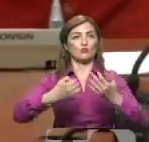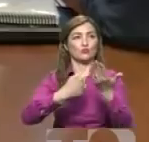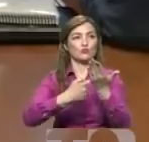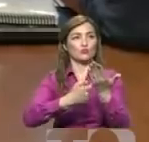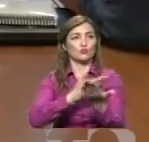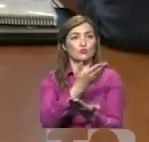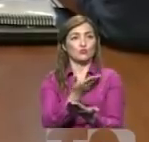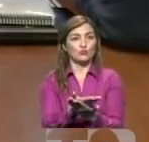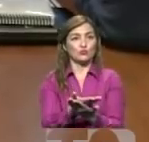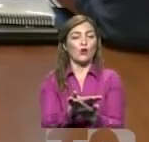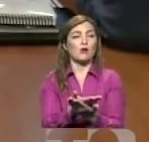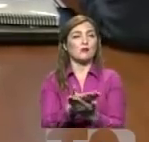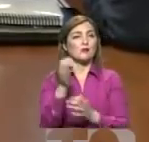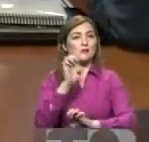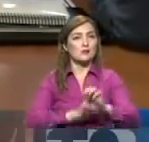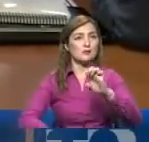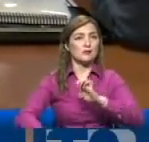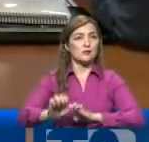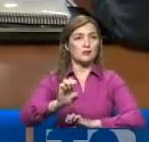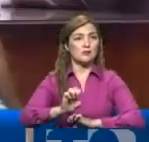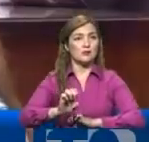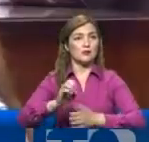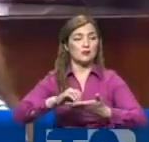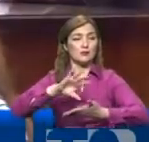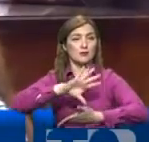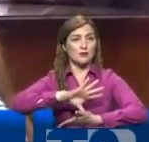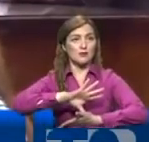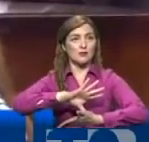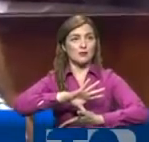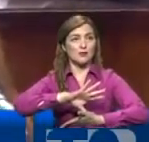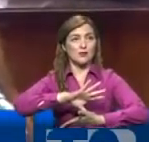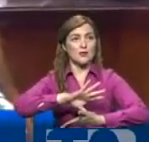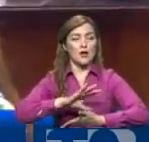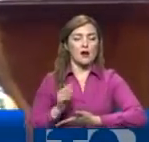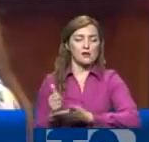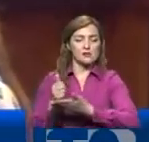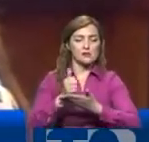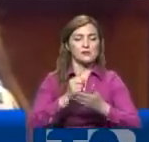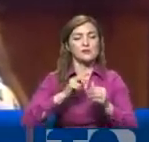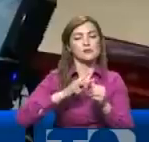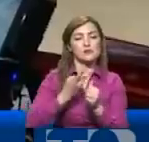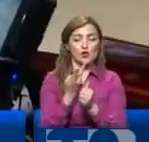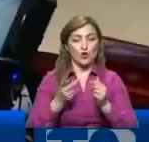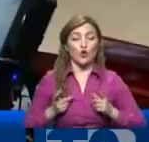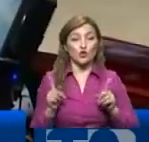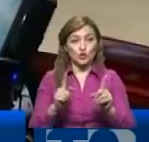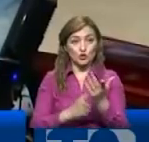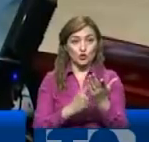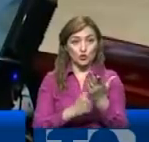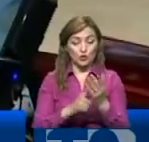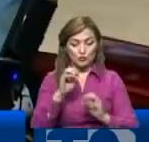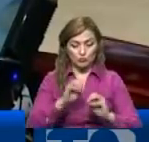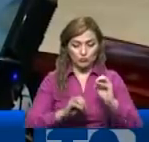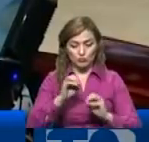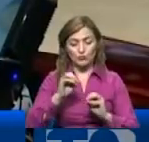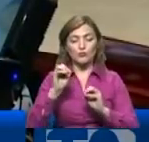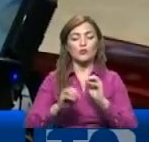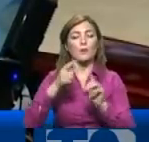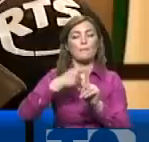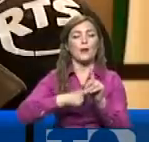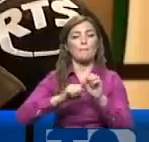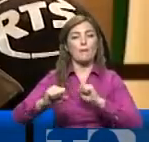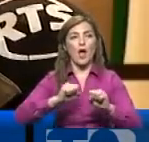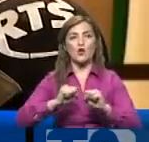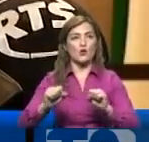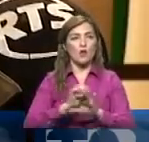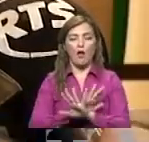la propuesta una vez que sea calificada por el CAL y servirá de insumo para el segundo debate, pues el informe está listo desde el mes de mayo.